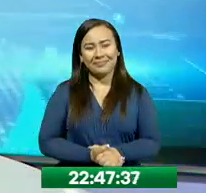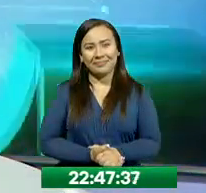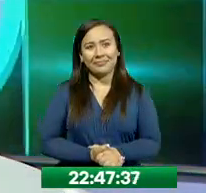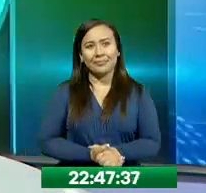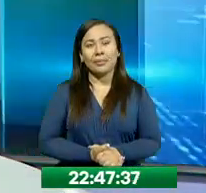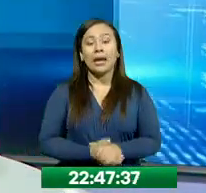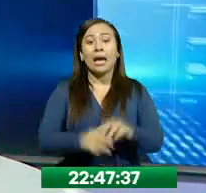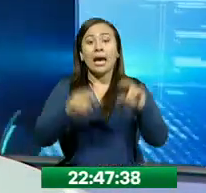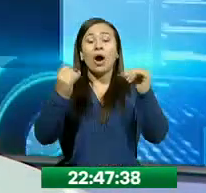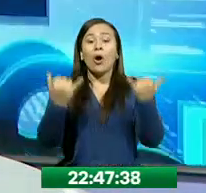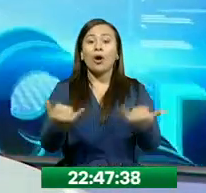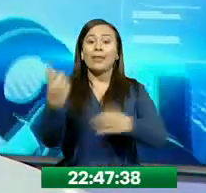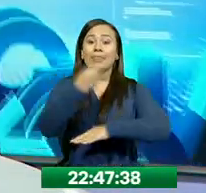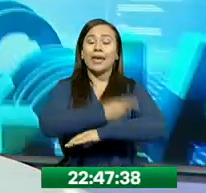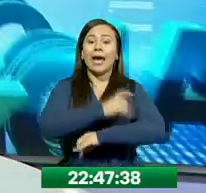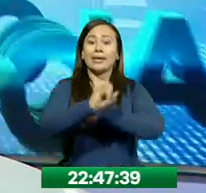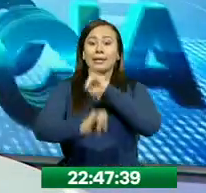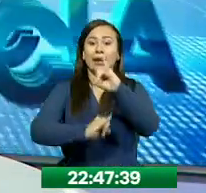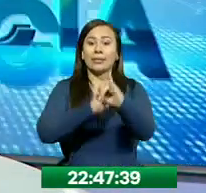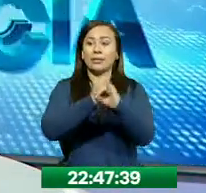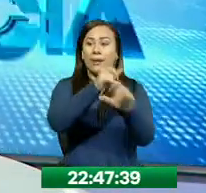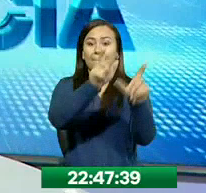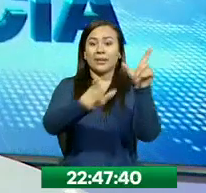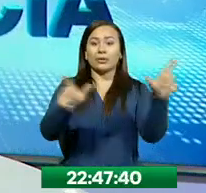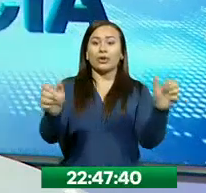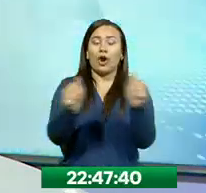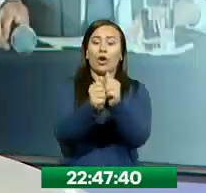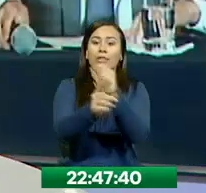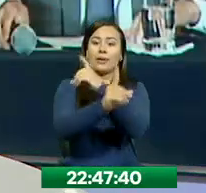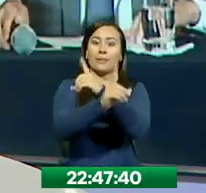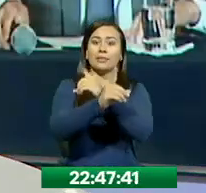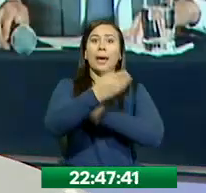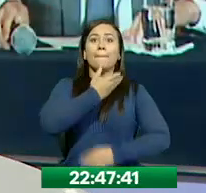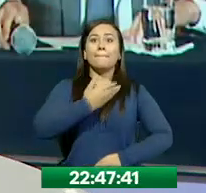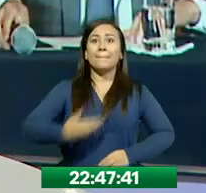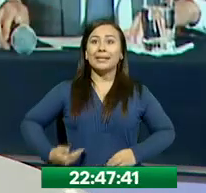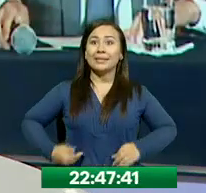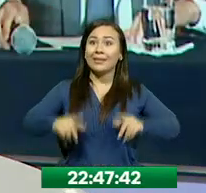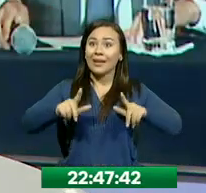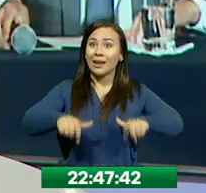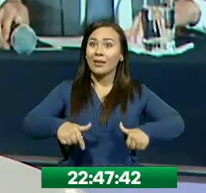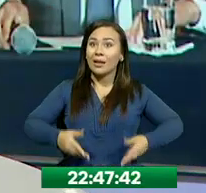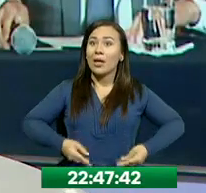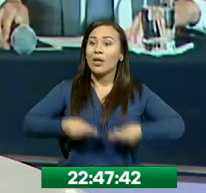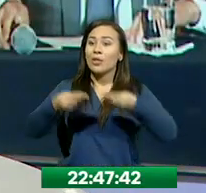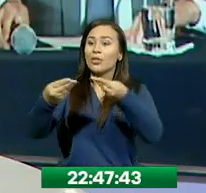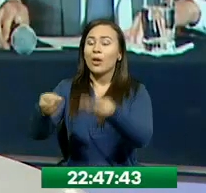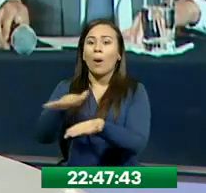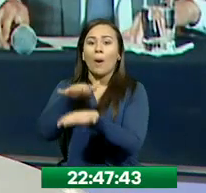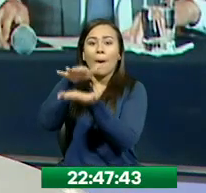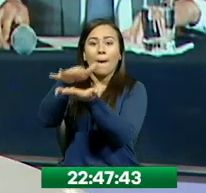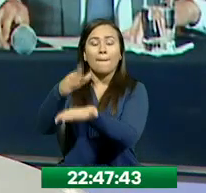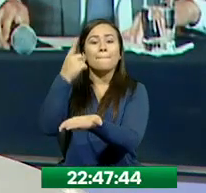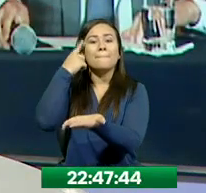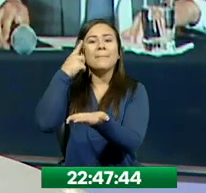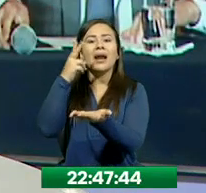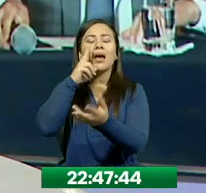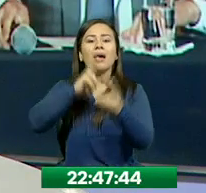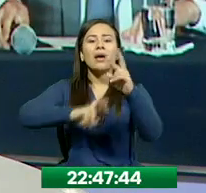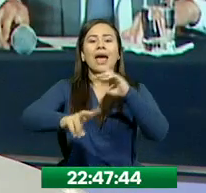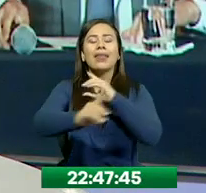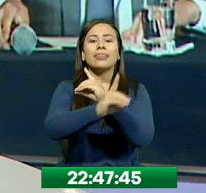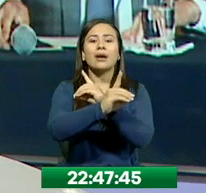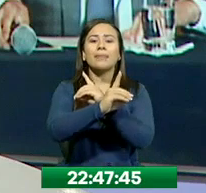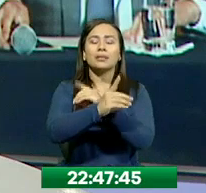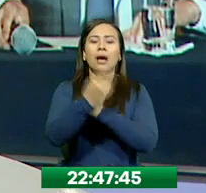En el marco del Día Internacional de las Personas con Discapacidad, el presidente Lenín Moreno presentó el manual para la calificación de